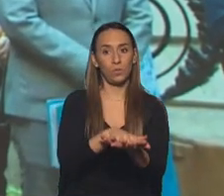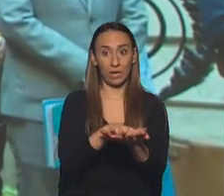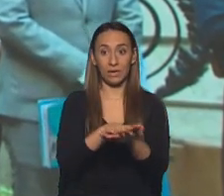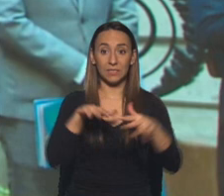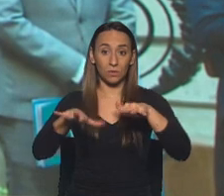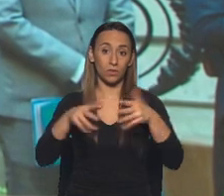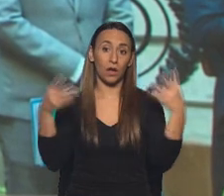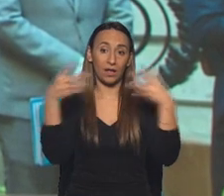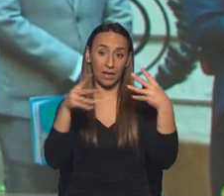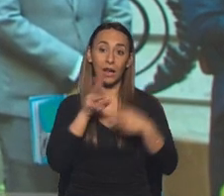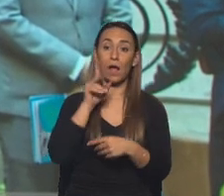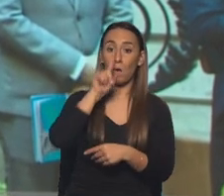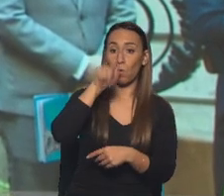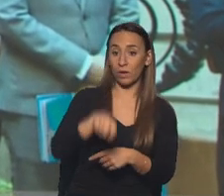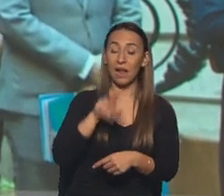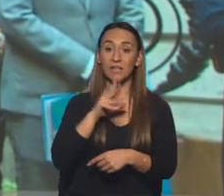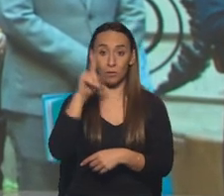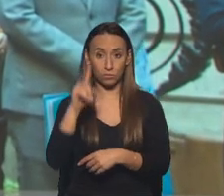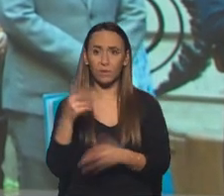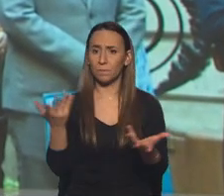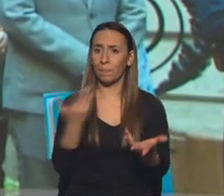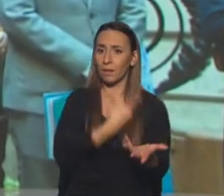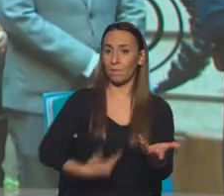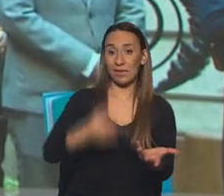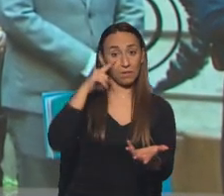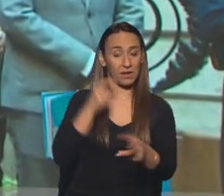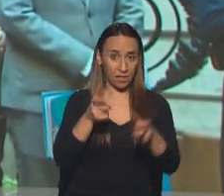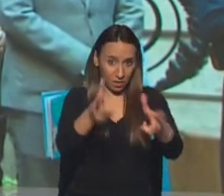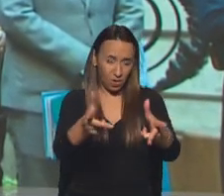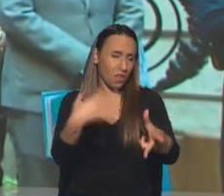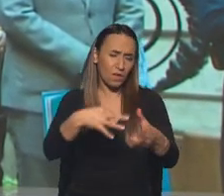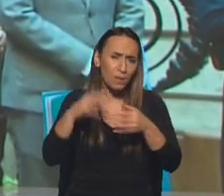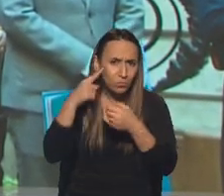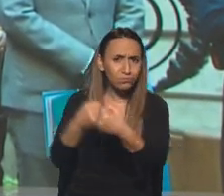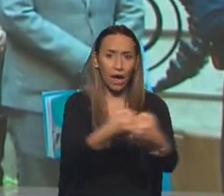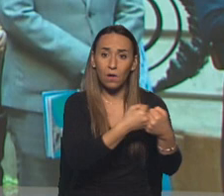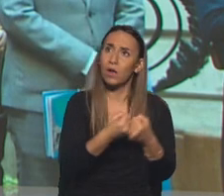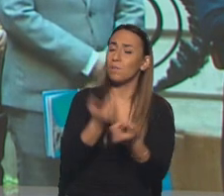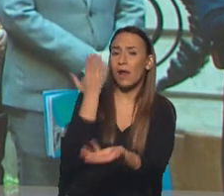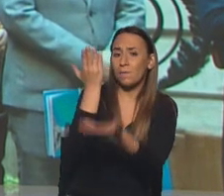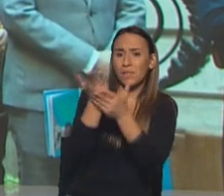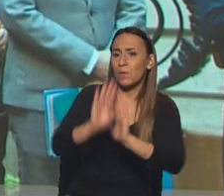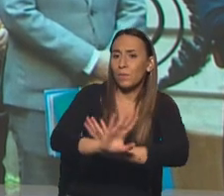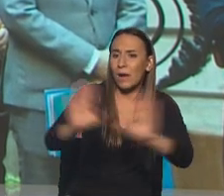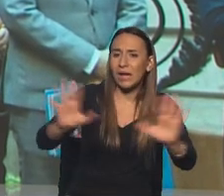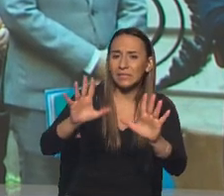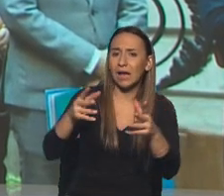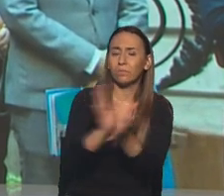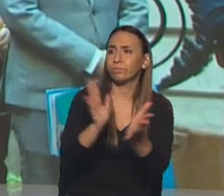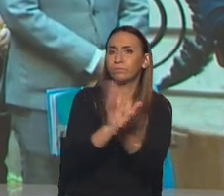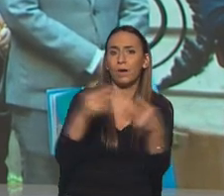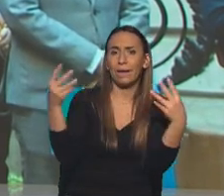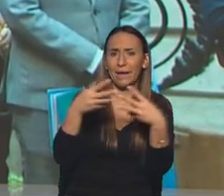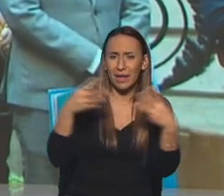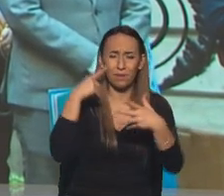rusia y dijo deberíamos unir voces para pedirle al norte que paren en la ilusión claramente a las consecuencias de ese